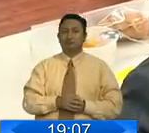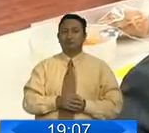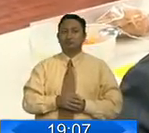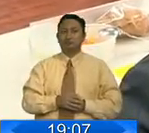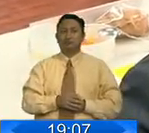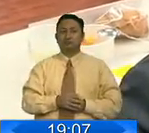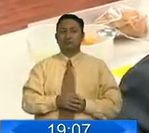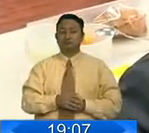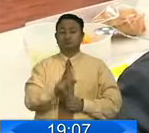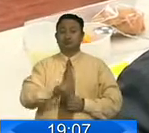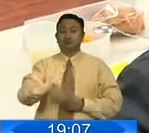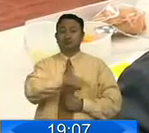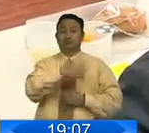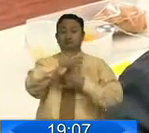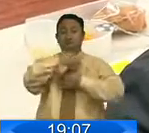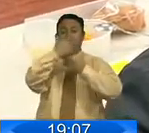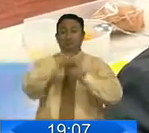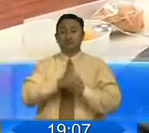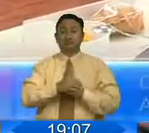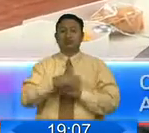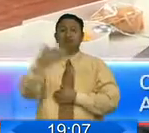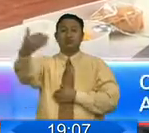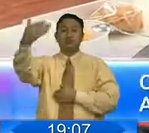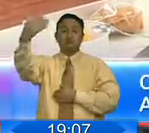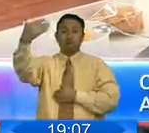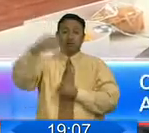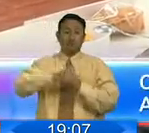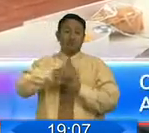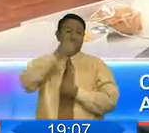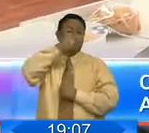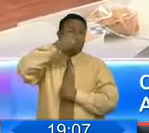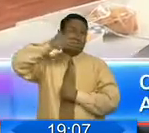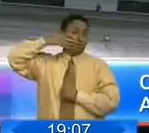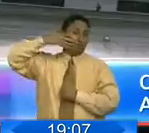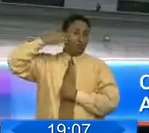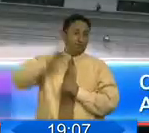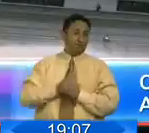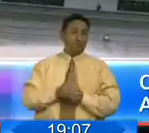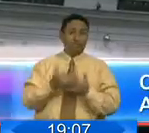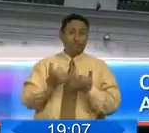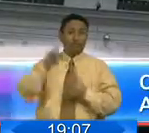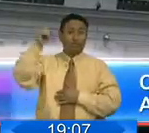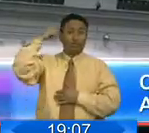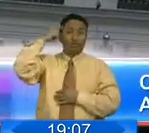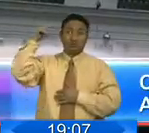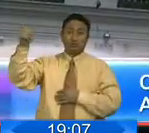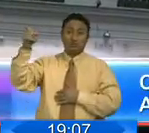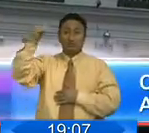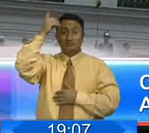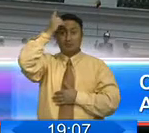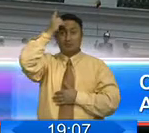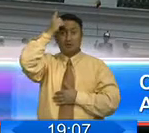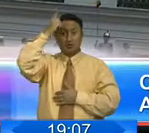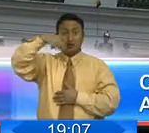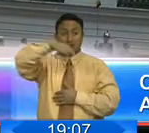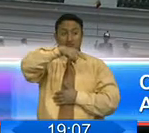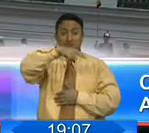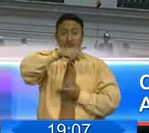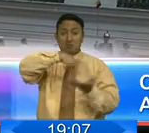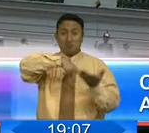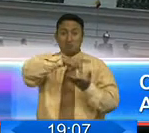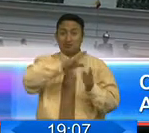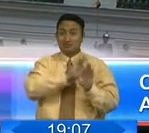indignados dicen estar los alcaldes de los cantones de la amazonía ecuatoriana frente a la deuda que el gobierno nacional mantendría con esos gobiernos